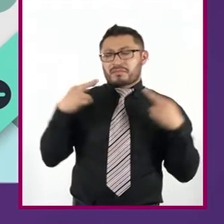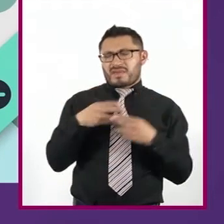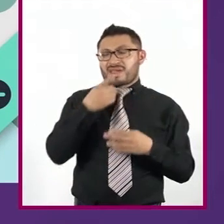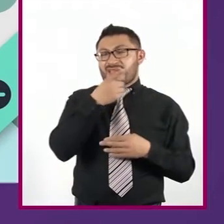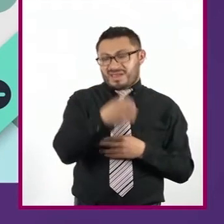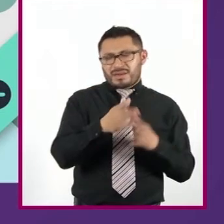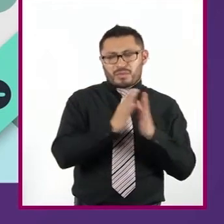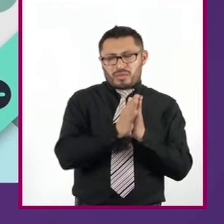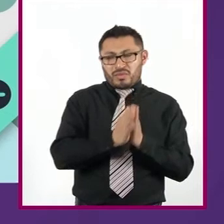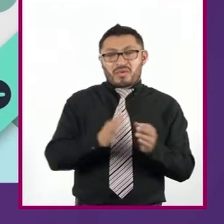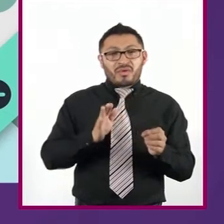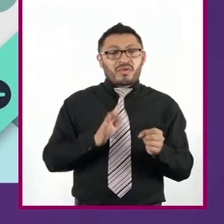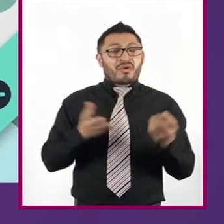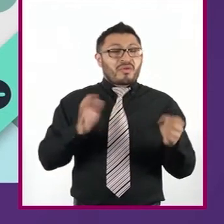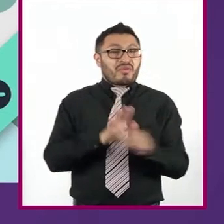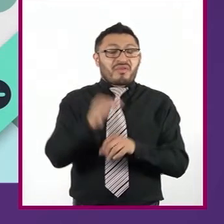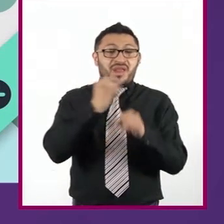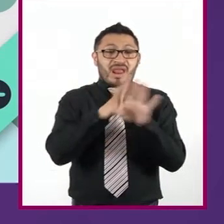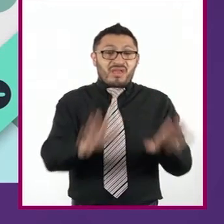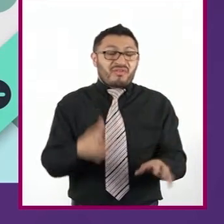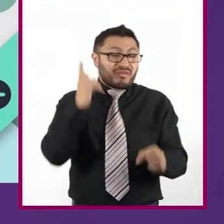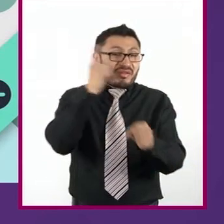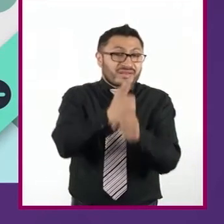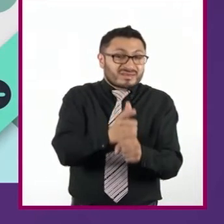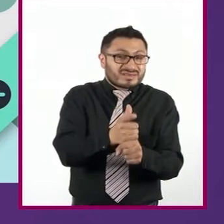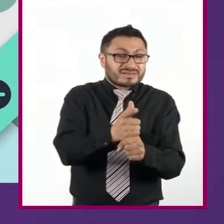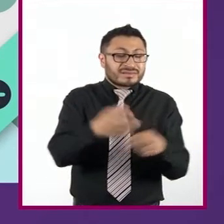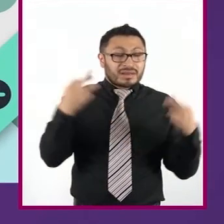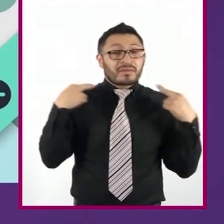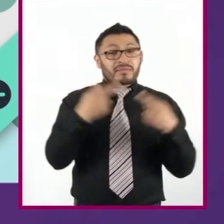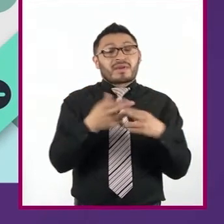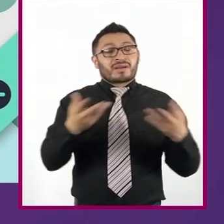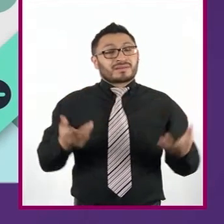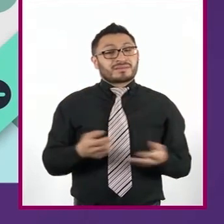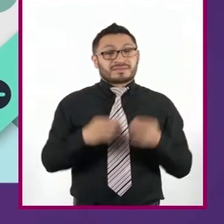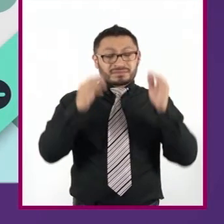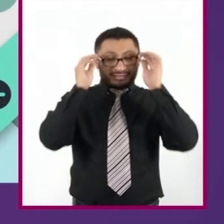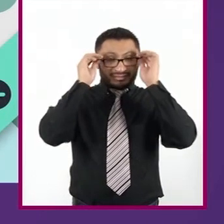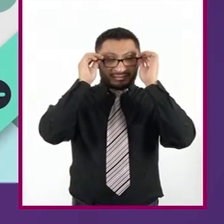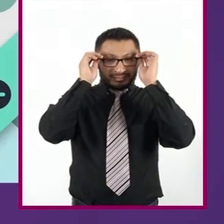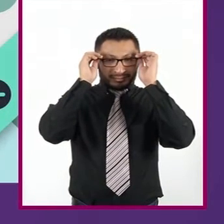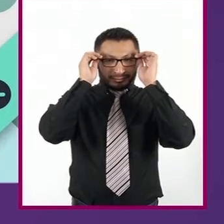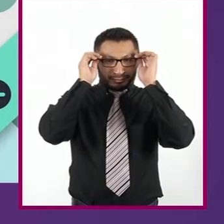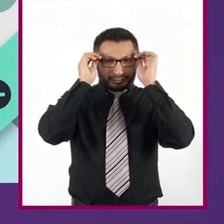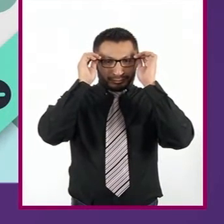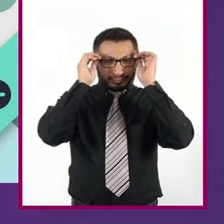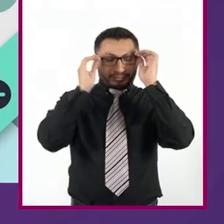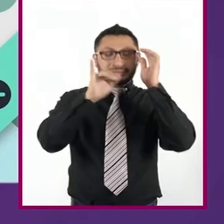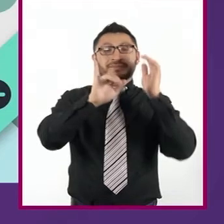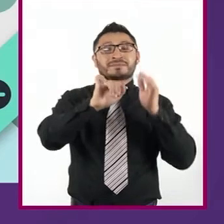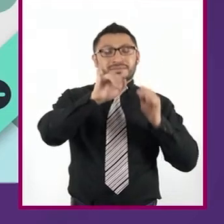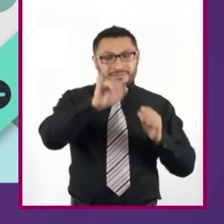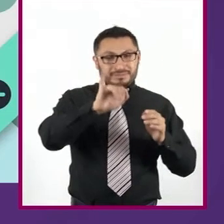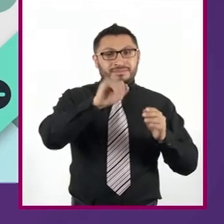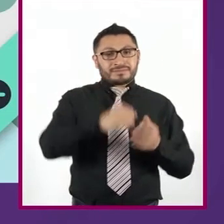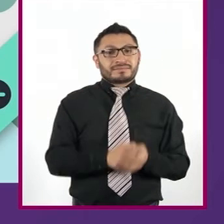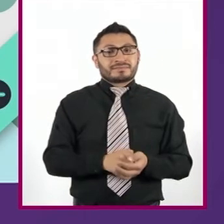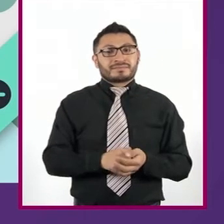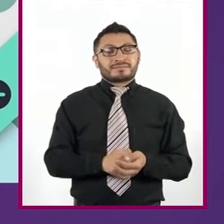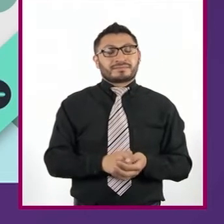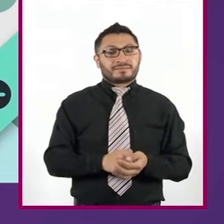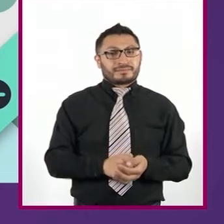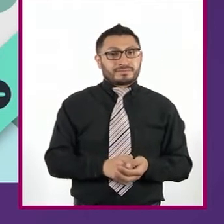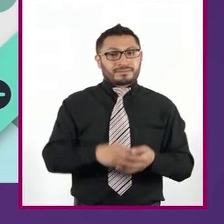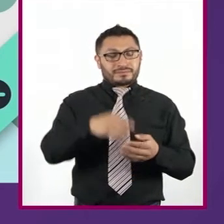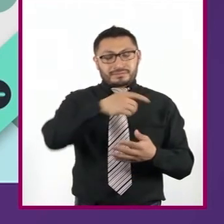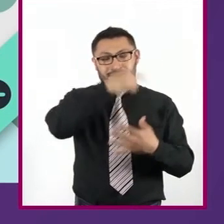contarnos qué datos obtuvo la profesora luego de aplicar su encuesta, por favor? Claro que sí, profesor. De la encuesta que